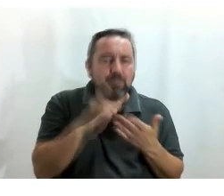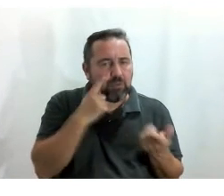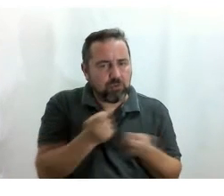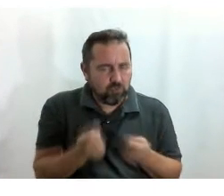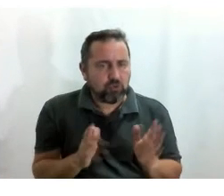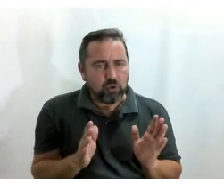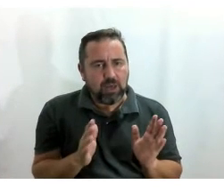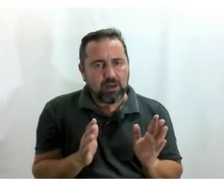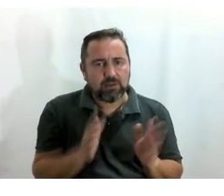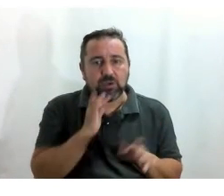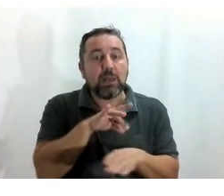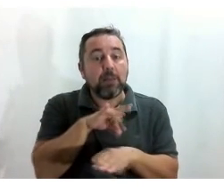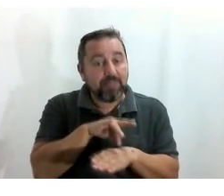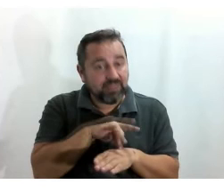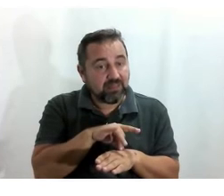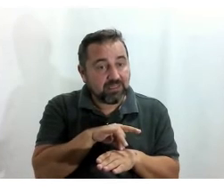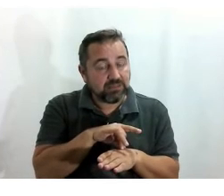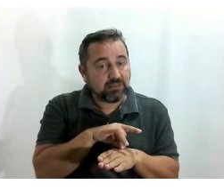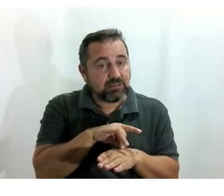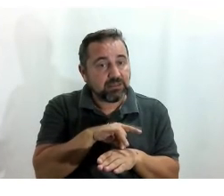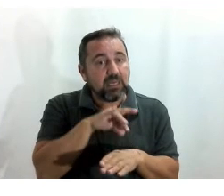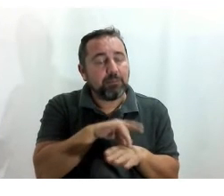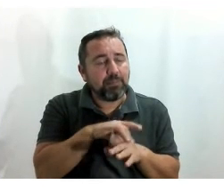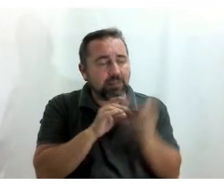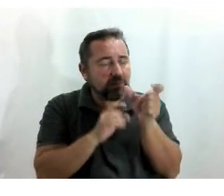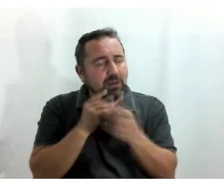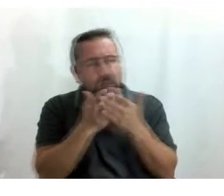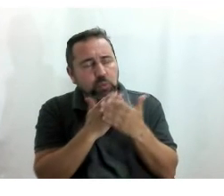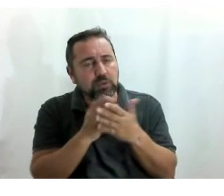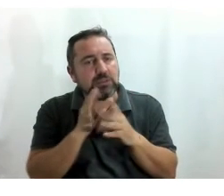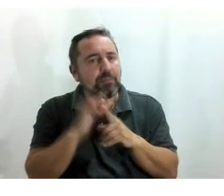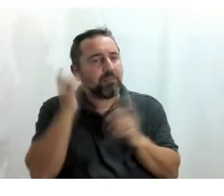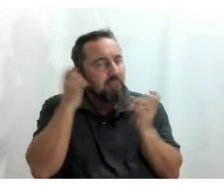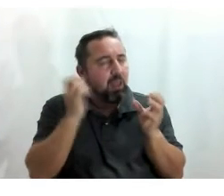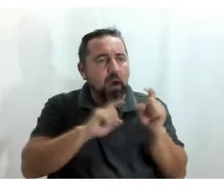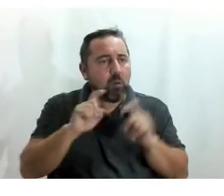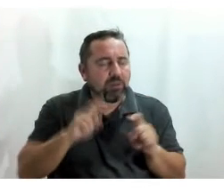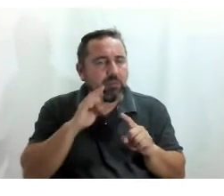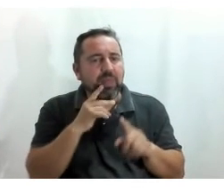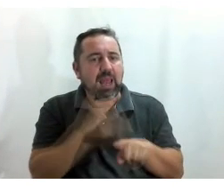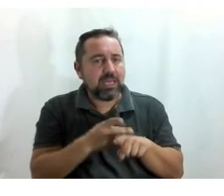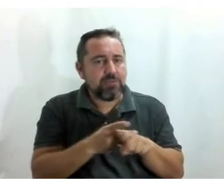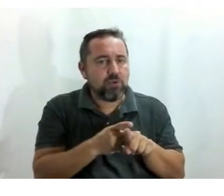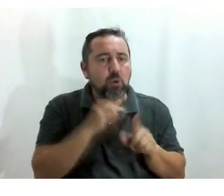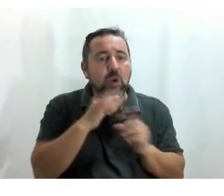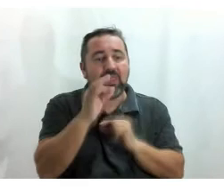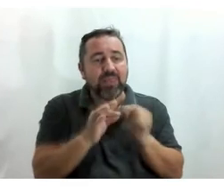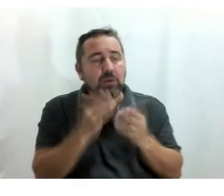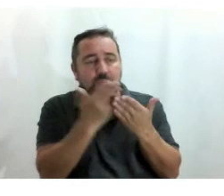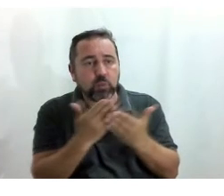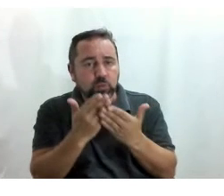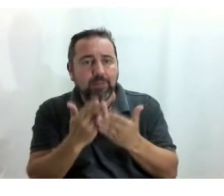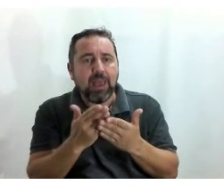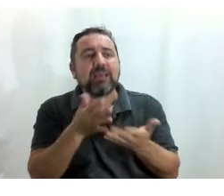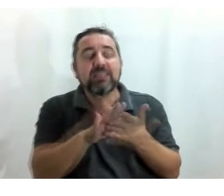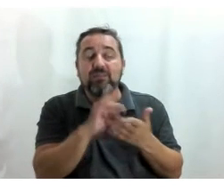los pacientes se les hace un estudio auditivo tanto antes de iniciar la quimio como durante los ciclos, porque es una especie de